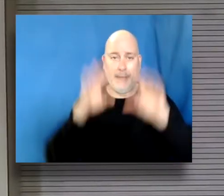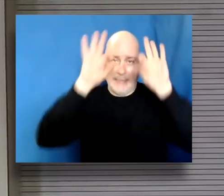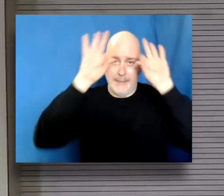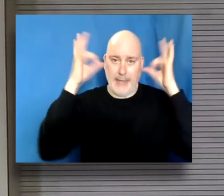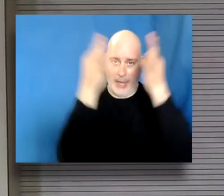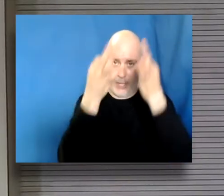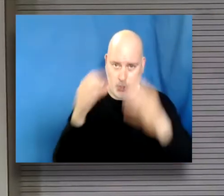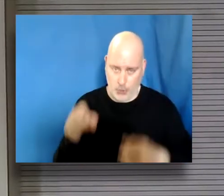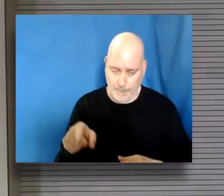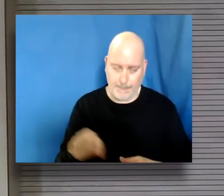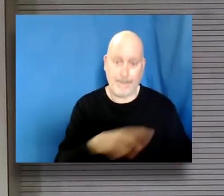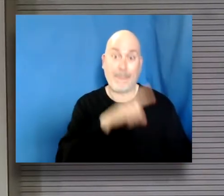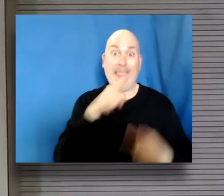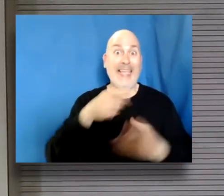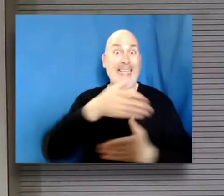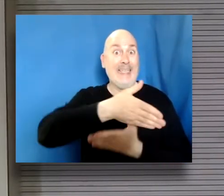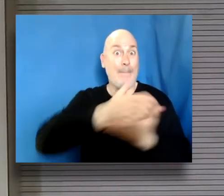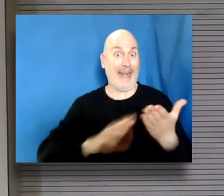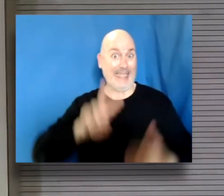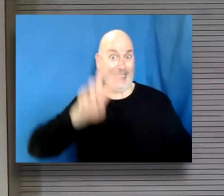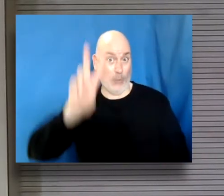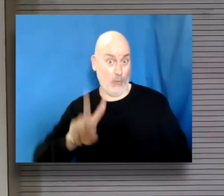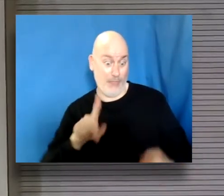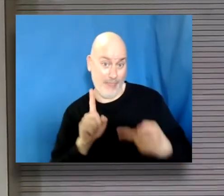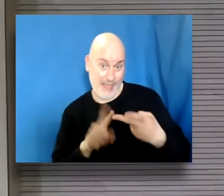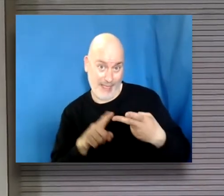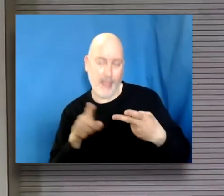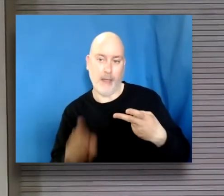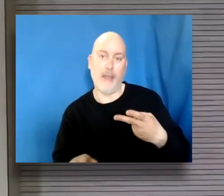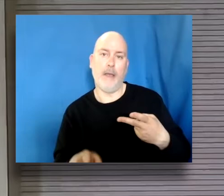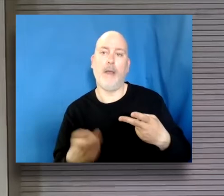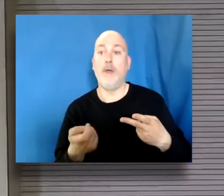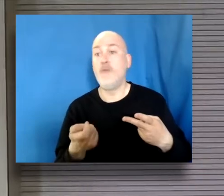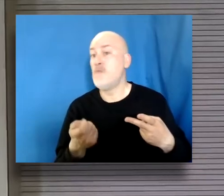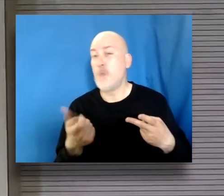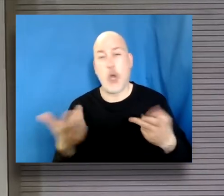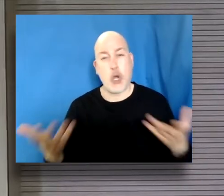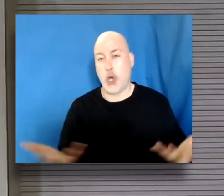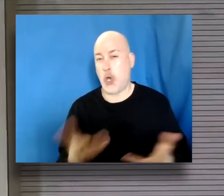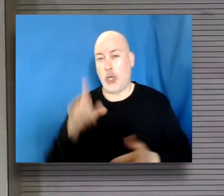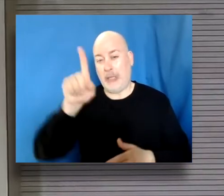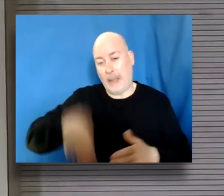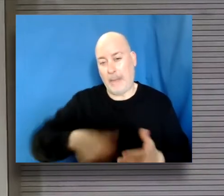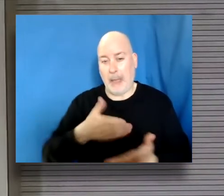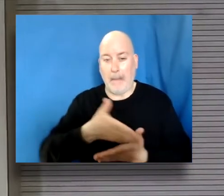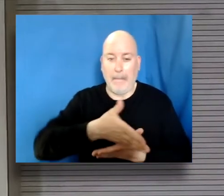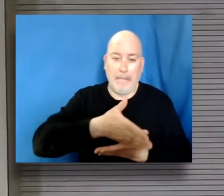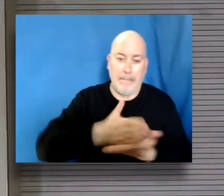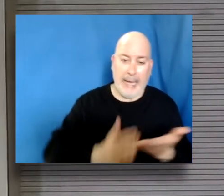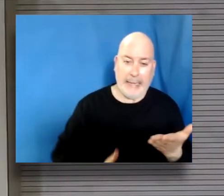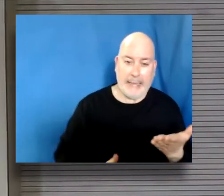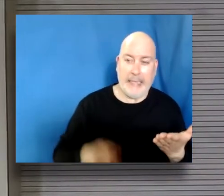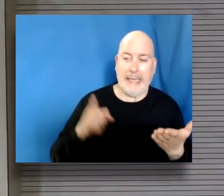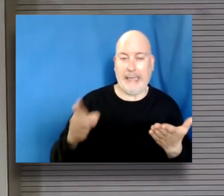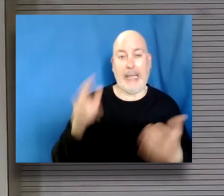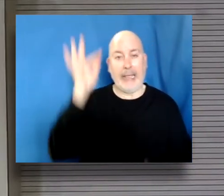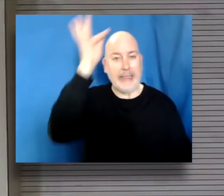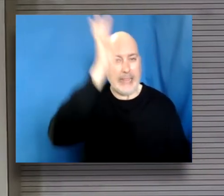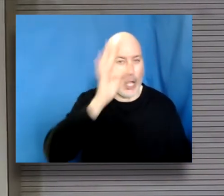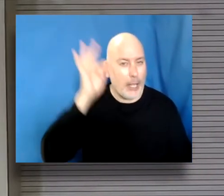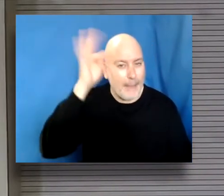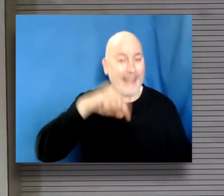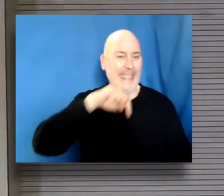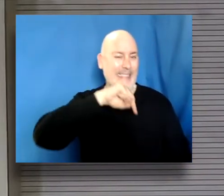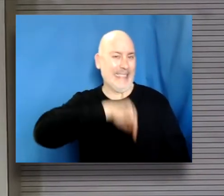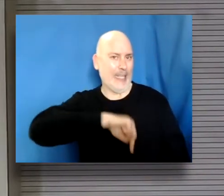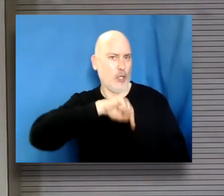una segunda parte, en el segundo día, se hacen pues un poco de parte también teórica más de los síntomas de